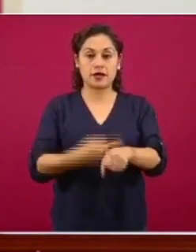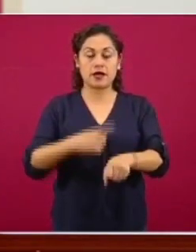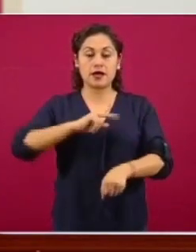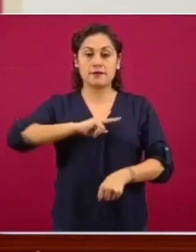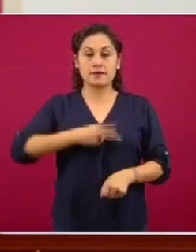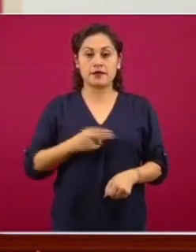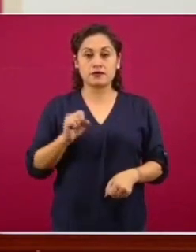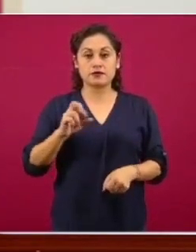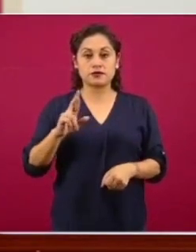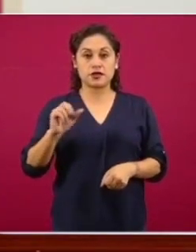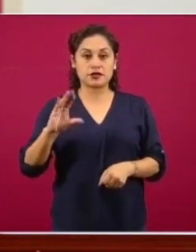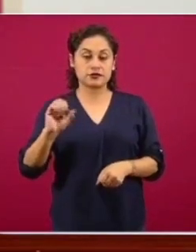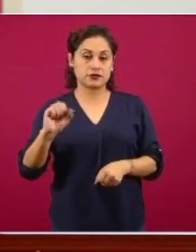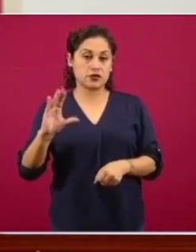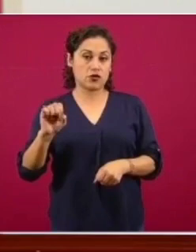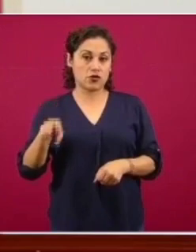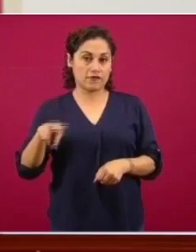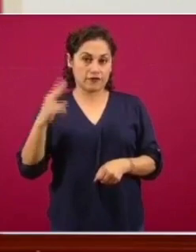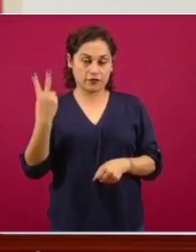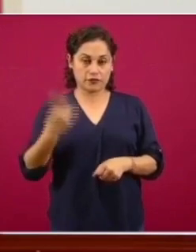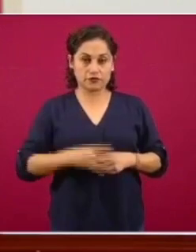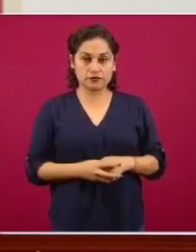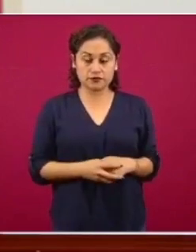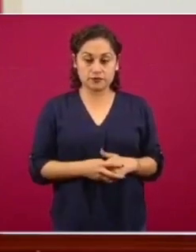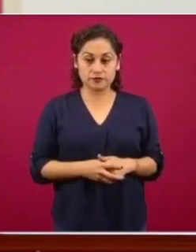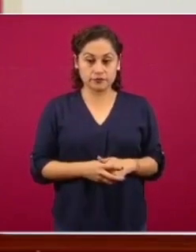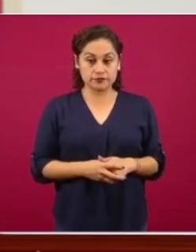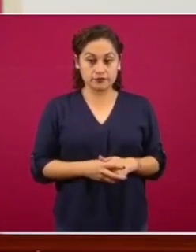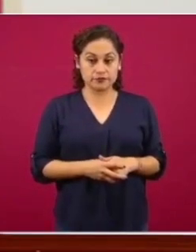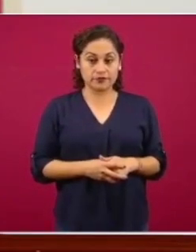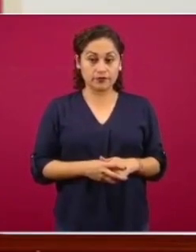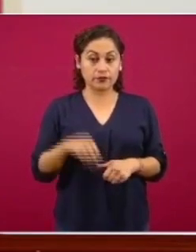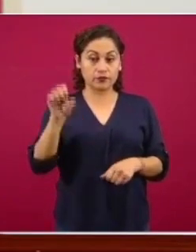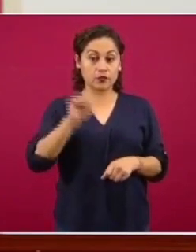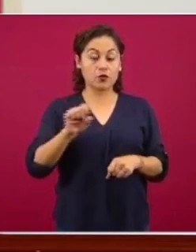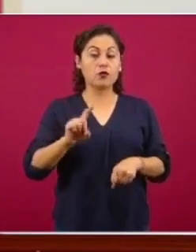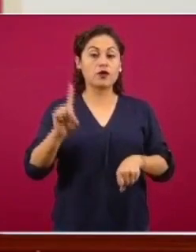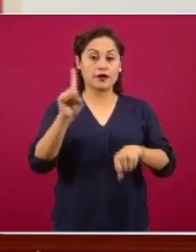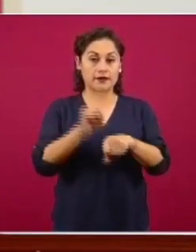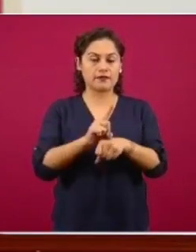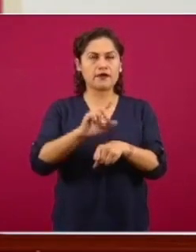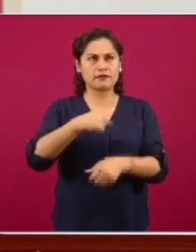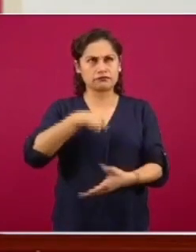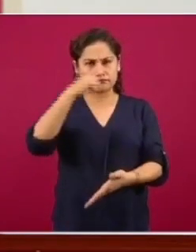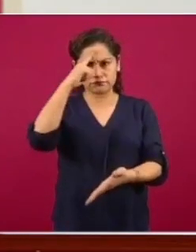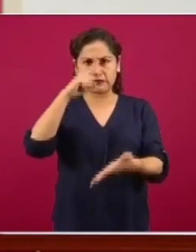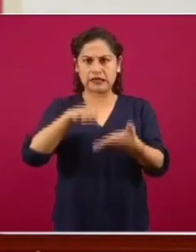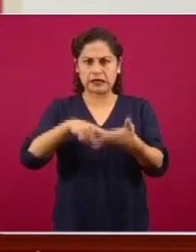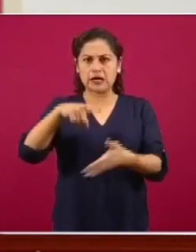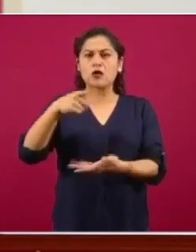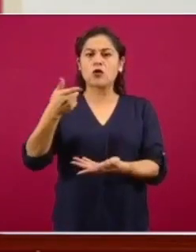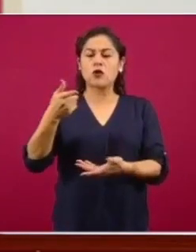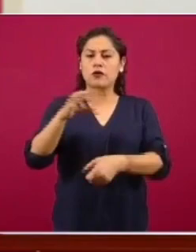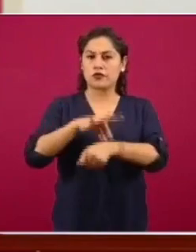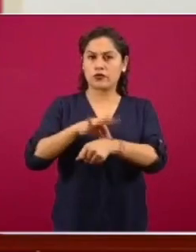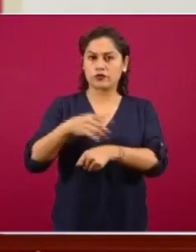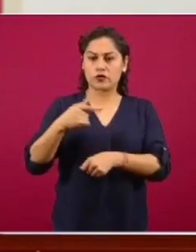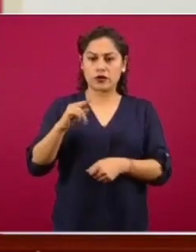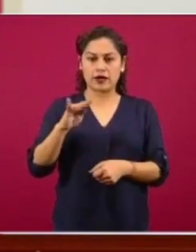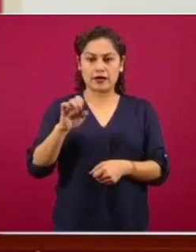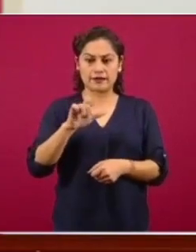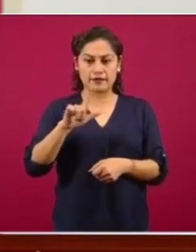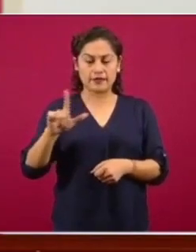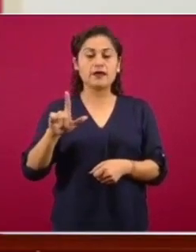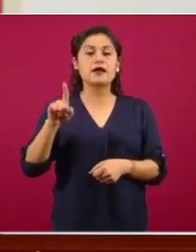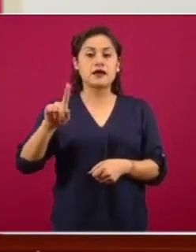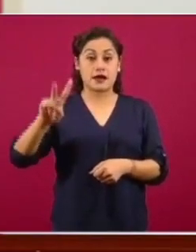el virus SARS-CoV-2. El día de hoy vamos a, como anunció también creo que el doctor López-Gatell el viernes